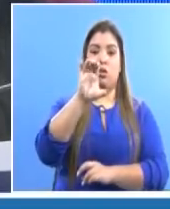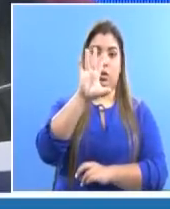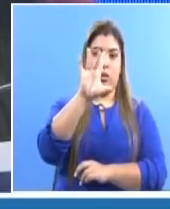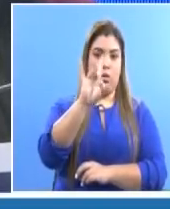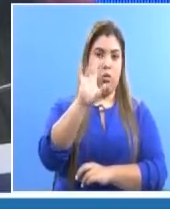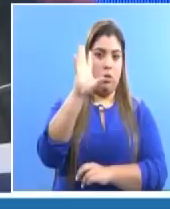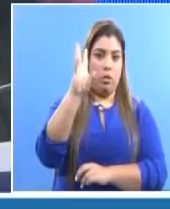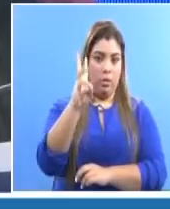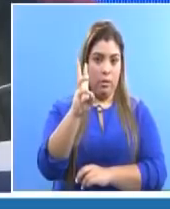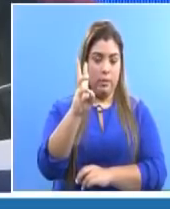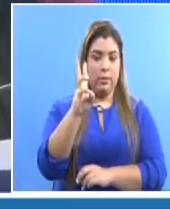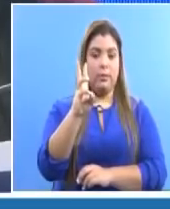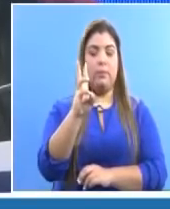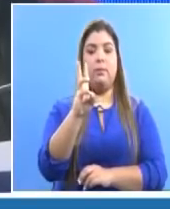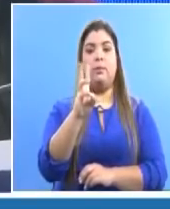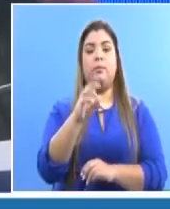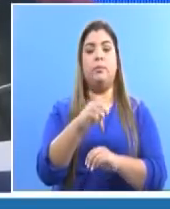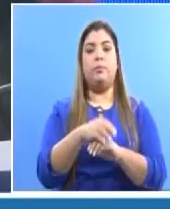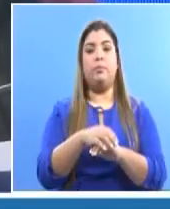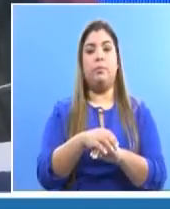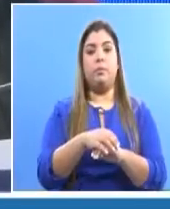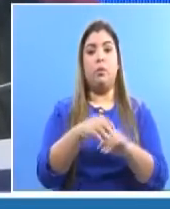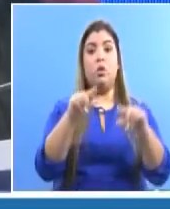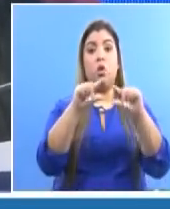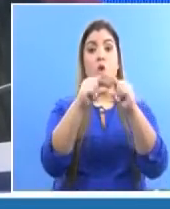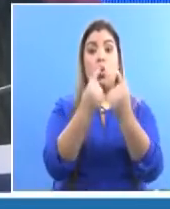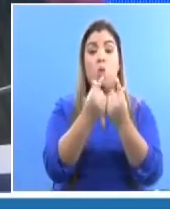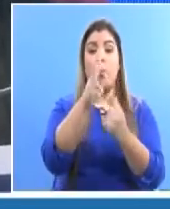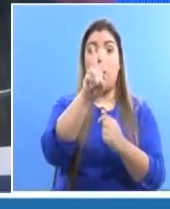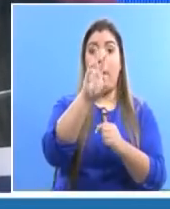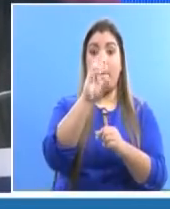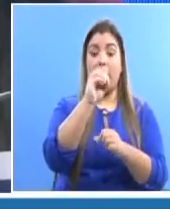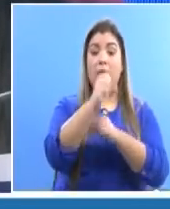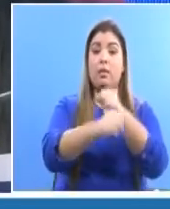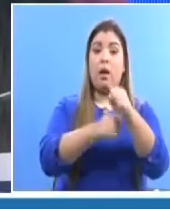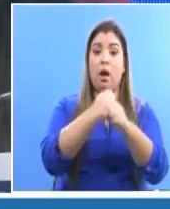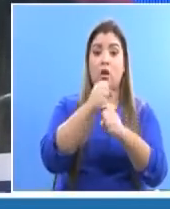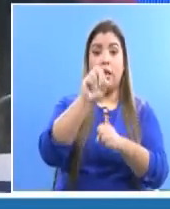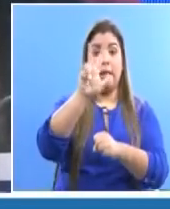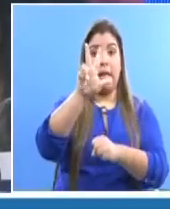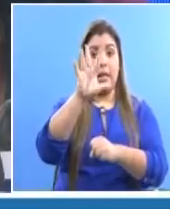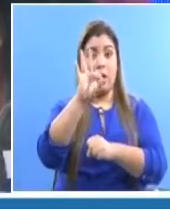1.886 casos, en 20 a 39 años,